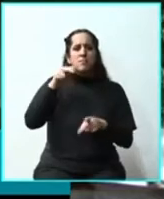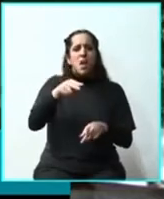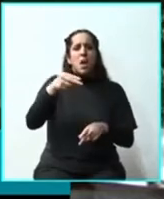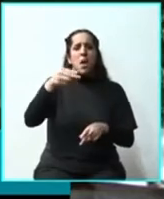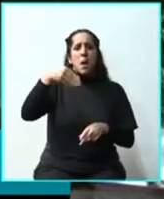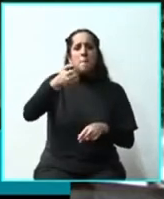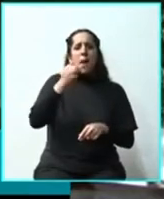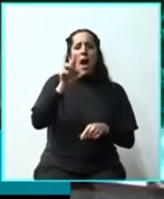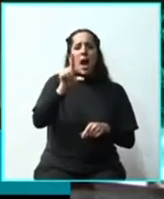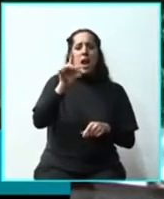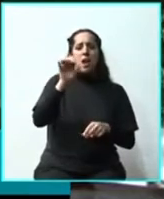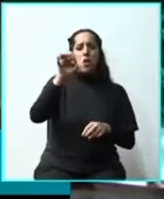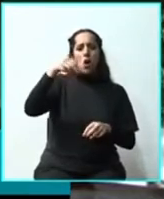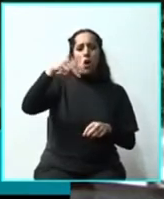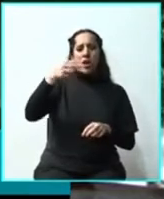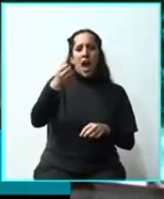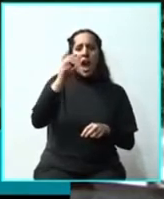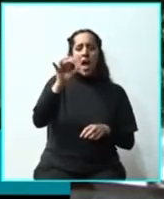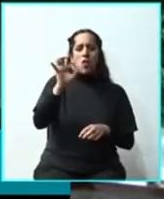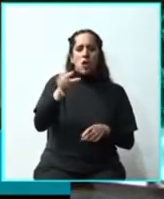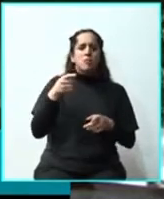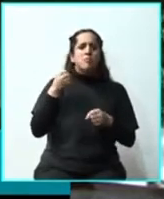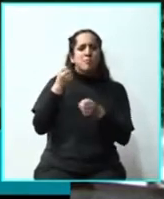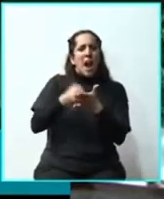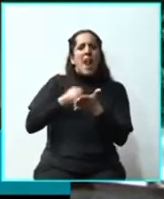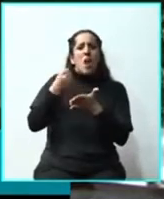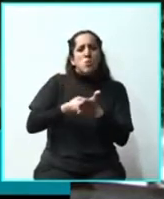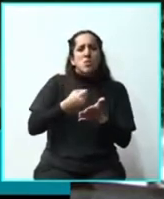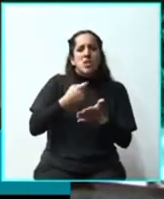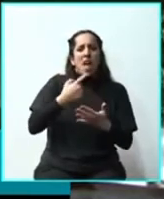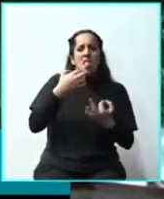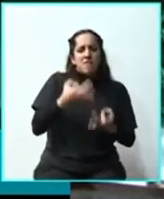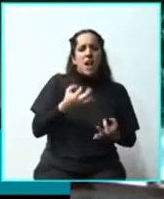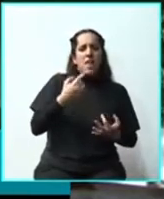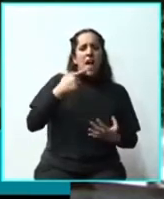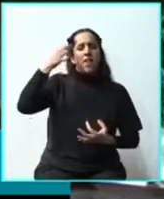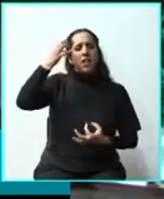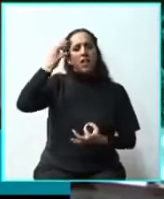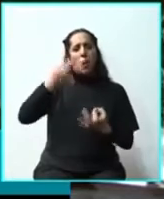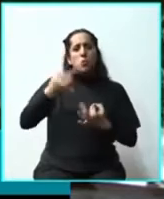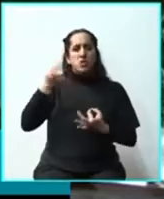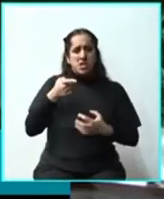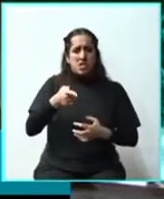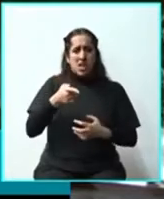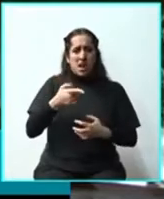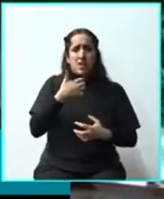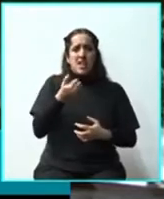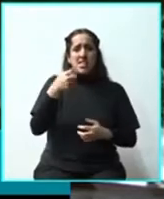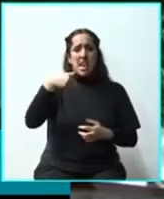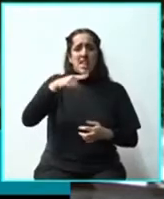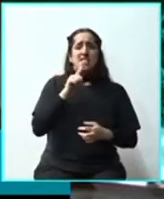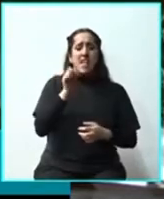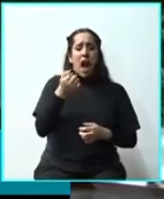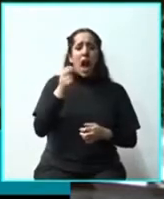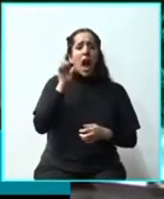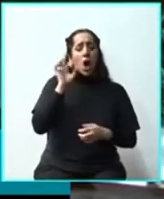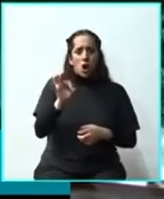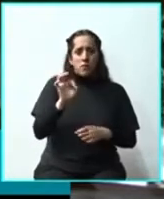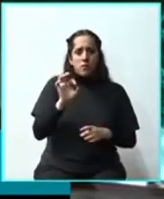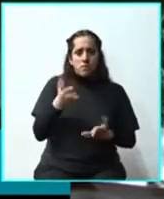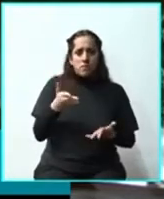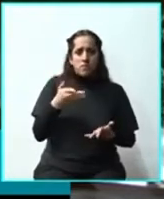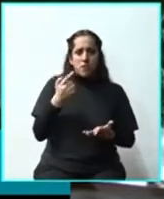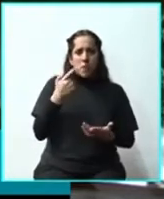Maldonado y a su familia en la lucha por verdad y justicia por Santiago Maldonado. Es decir, hablamos desde ese